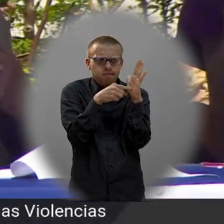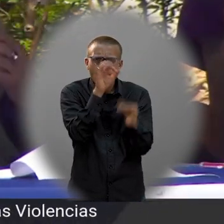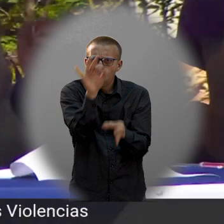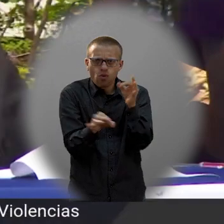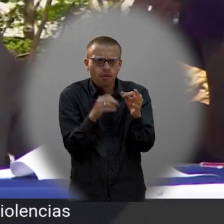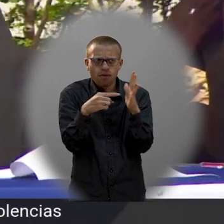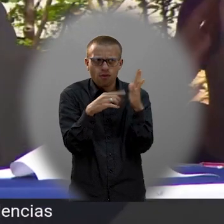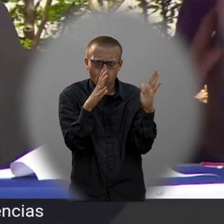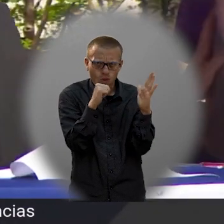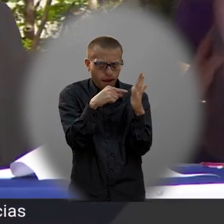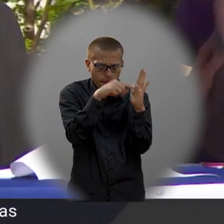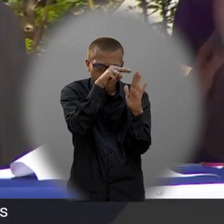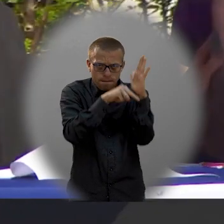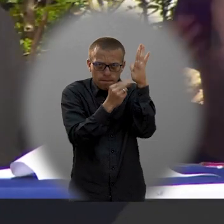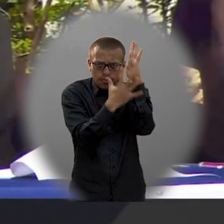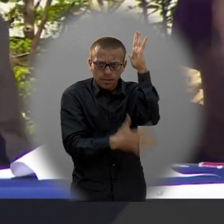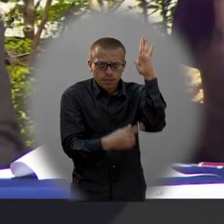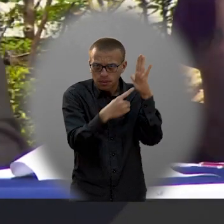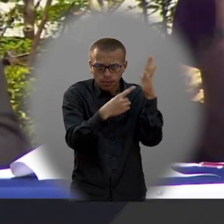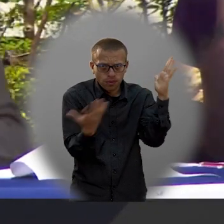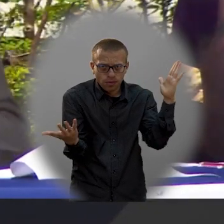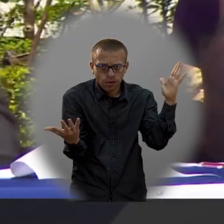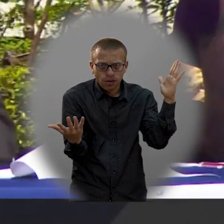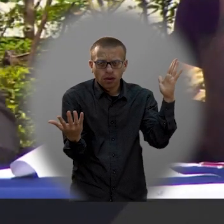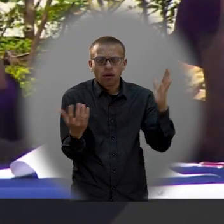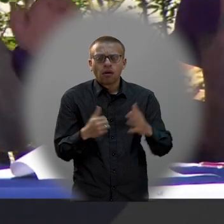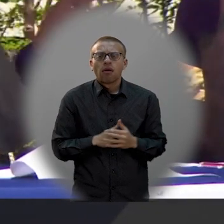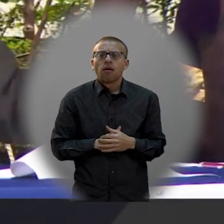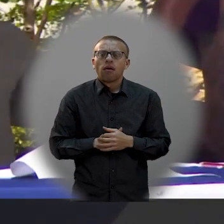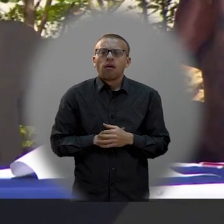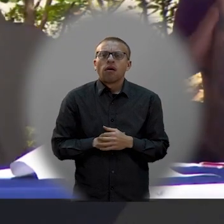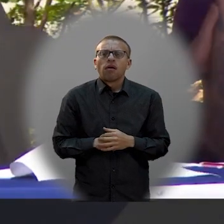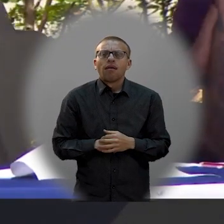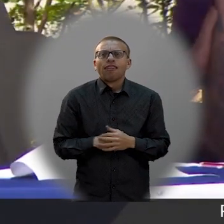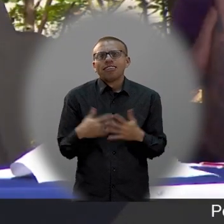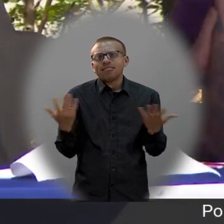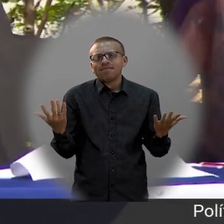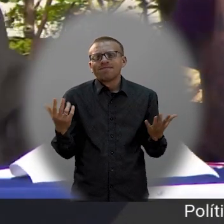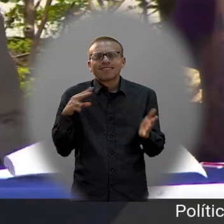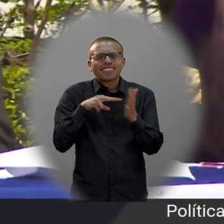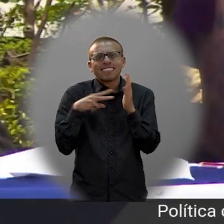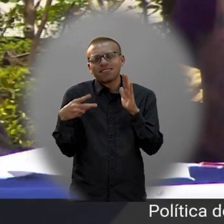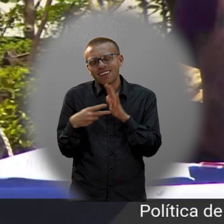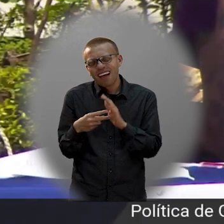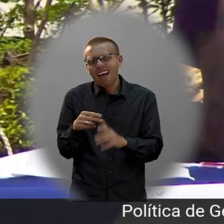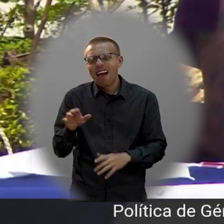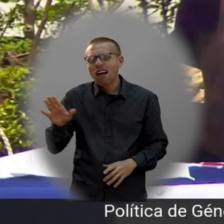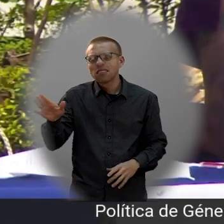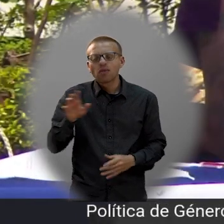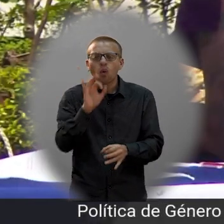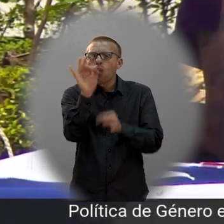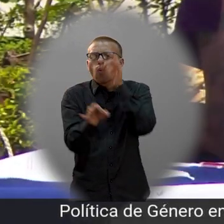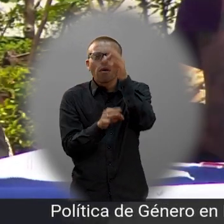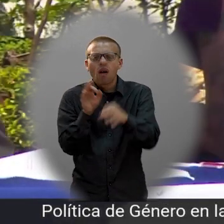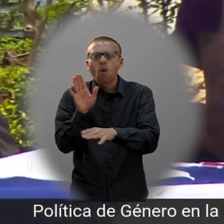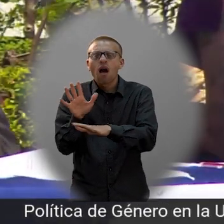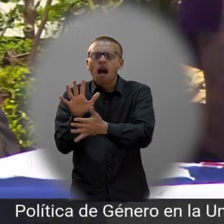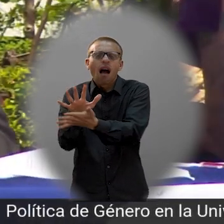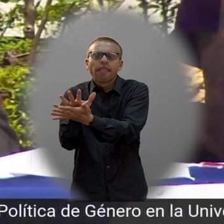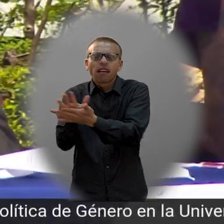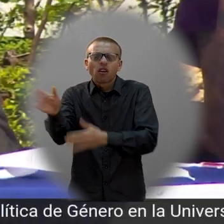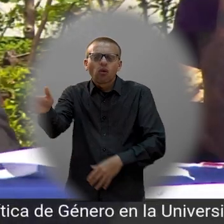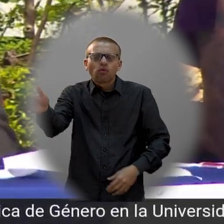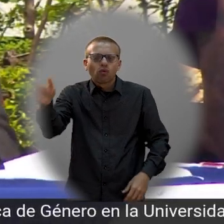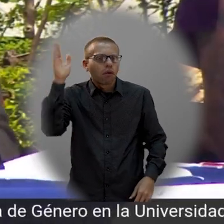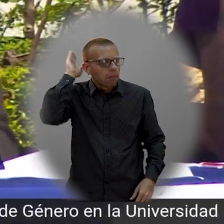Lo dice Judy Butler. Como dices tú, esto no es solamente un asunto de palmaditas, no. El cuidado es un principio ético y